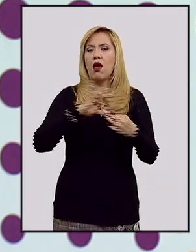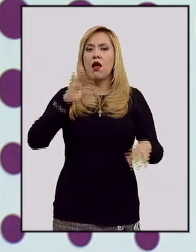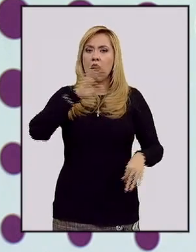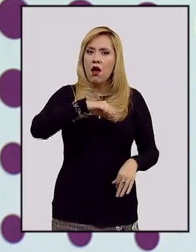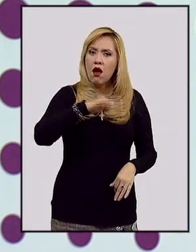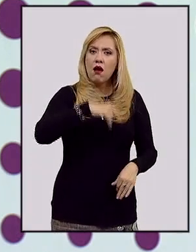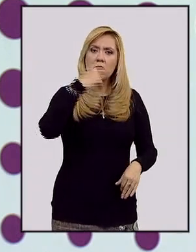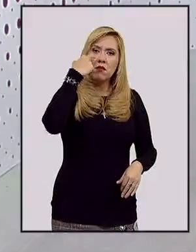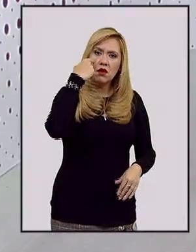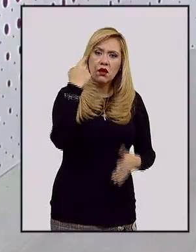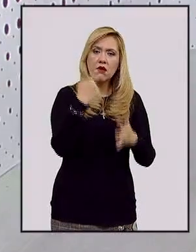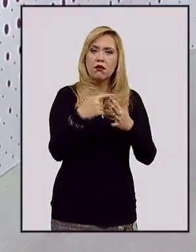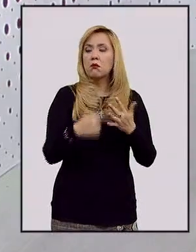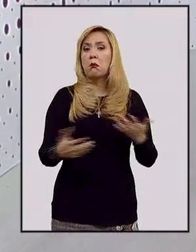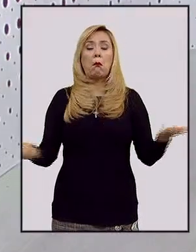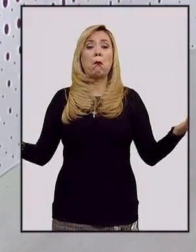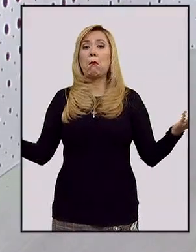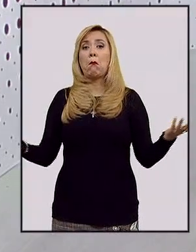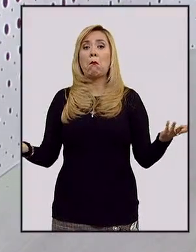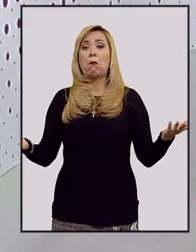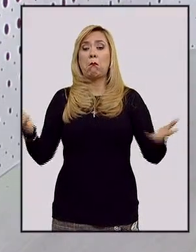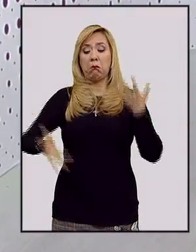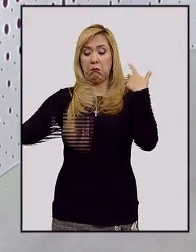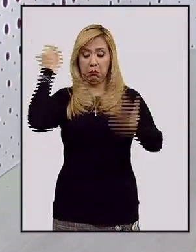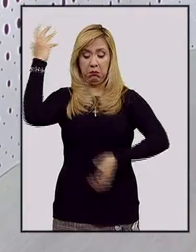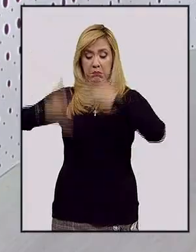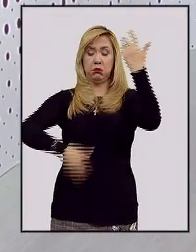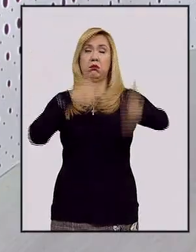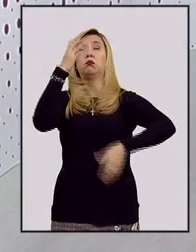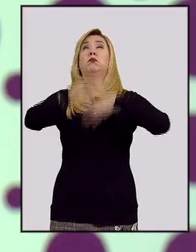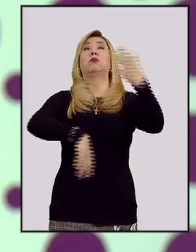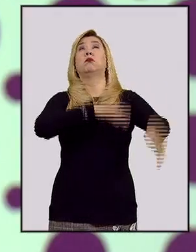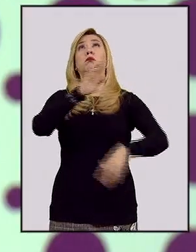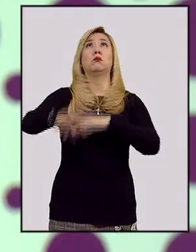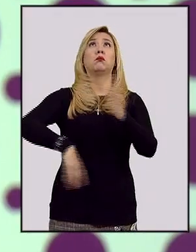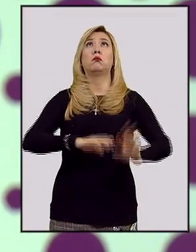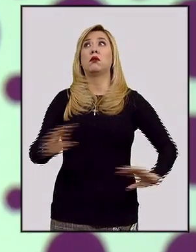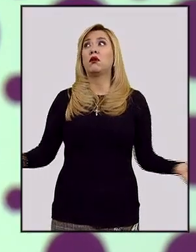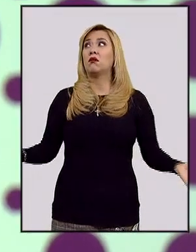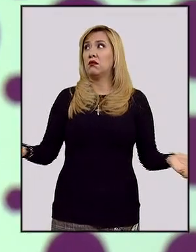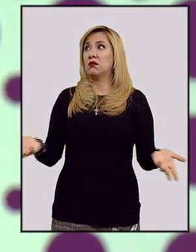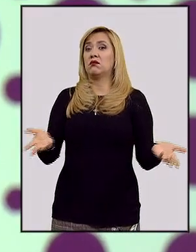ella, ¿no? Y esto es solamente una perla, digamos, de realmente lo